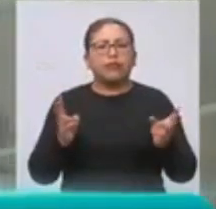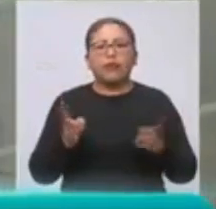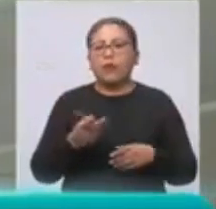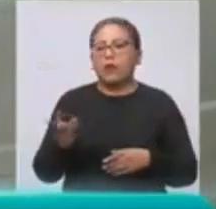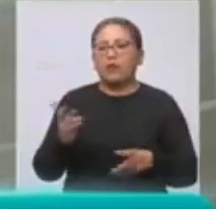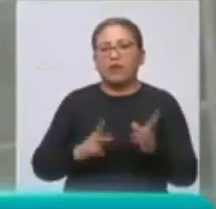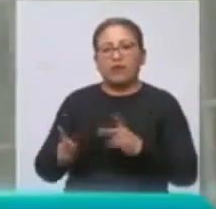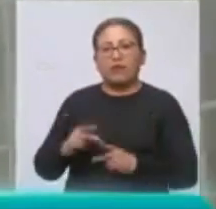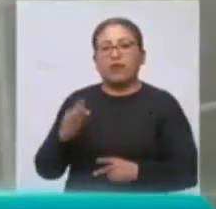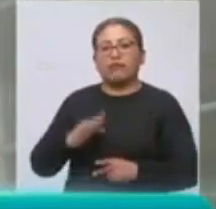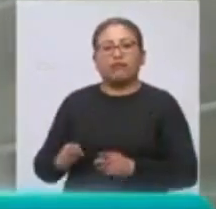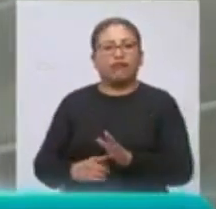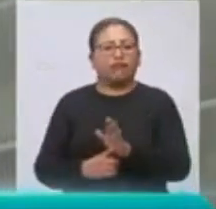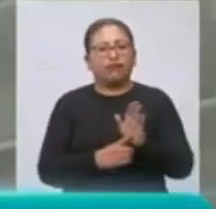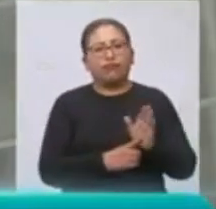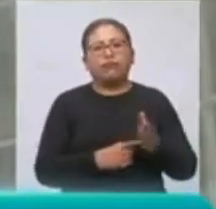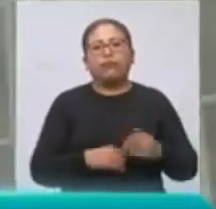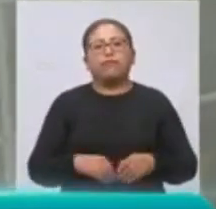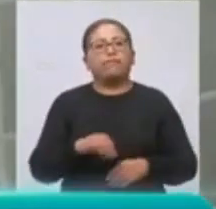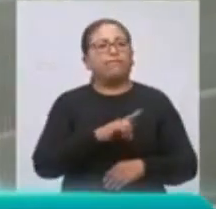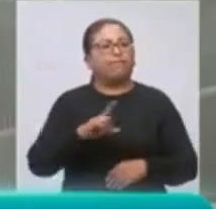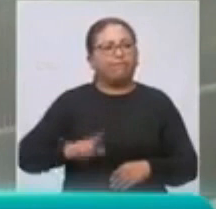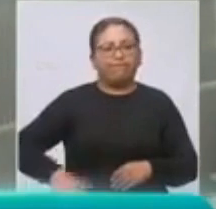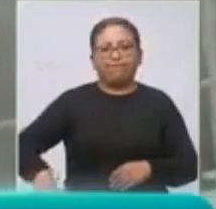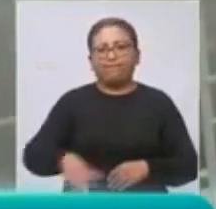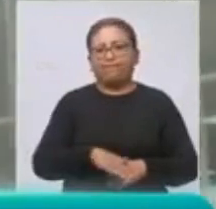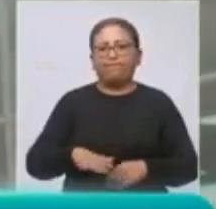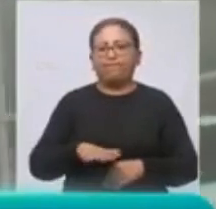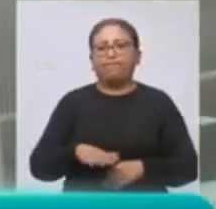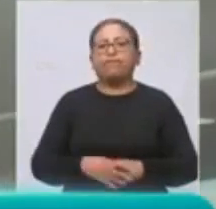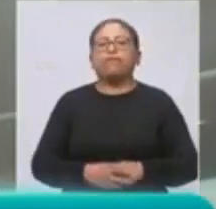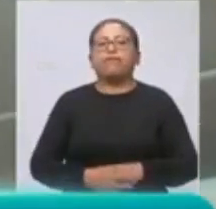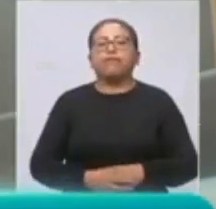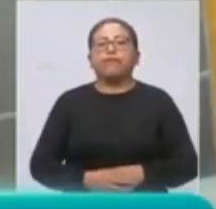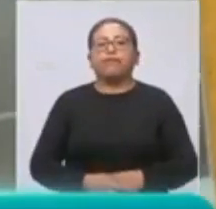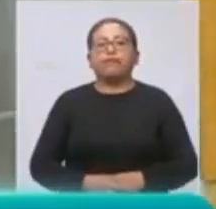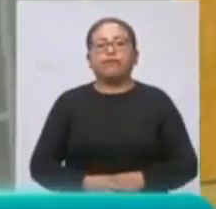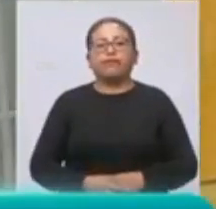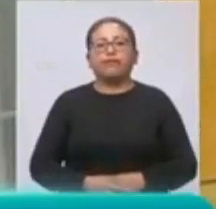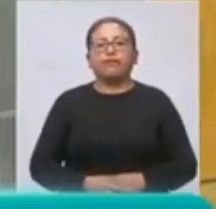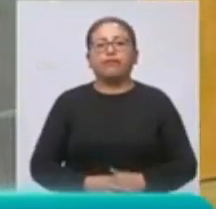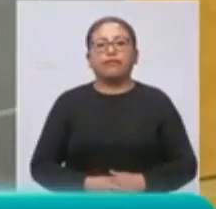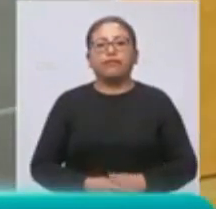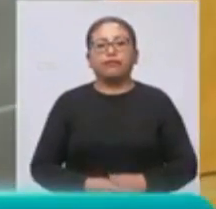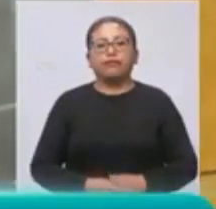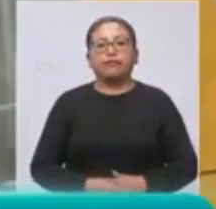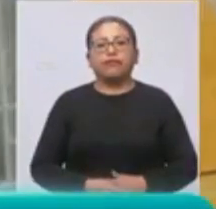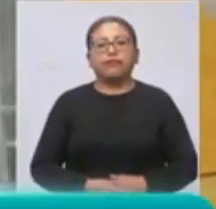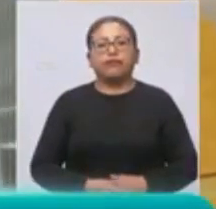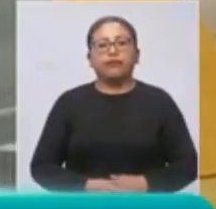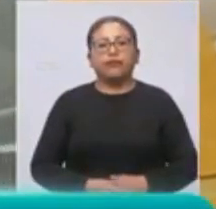a los habitantes del municipio de Patcaya. Cabe mencionar